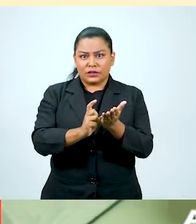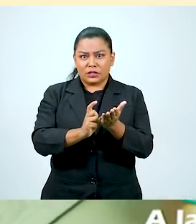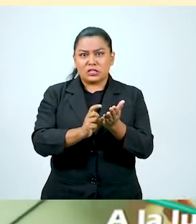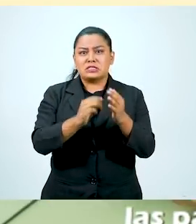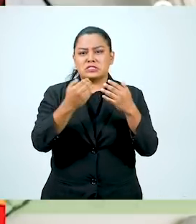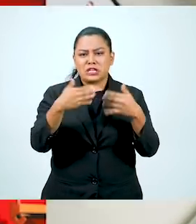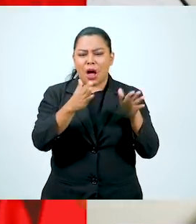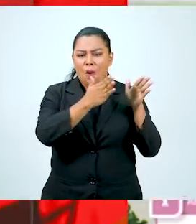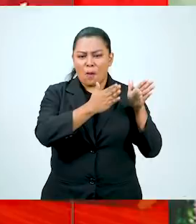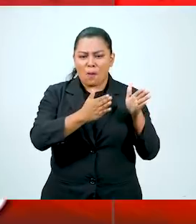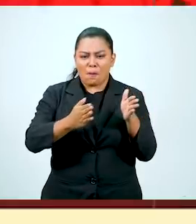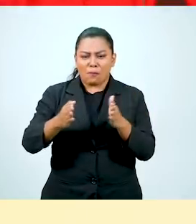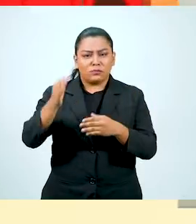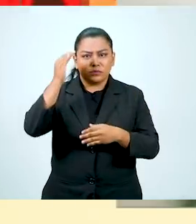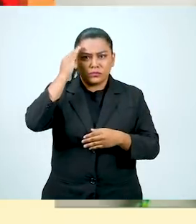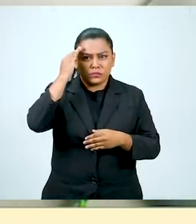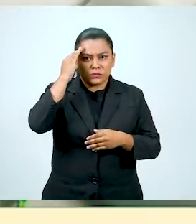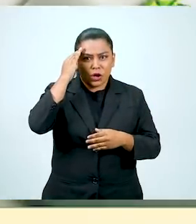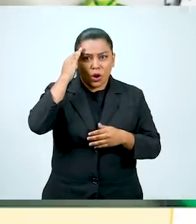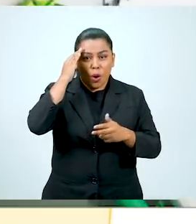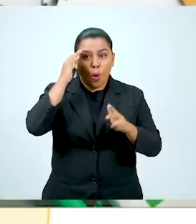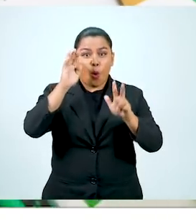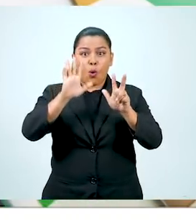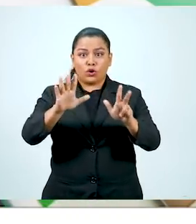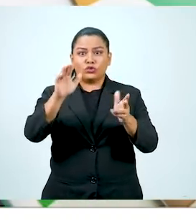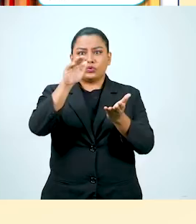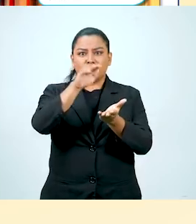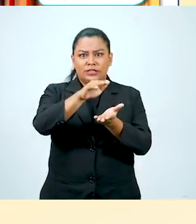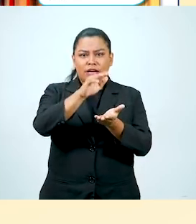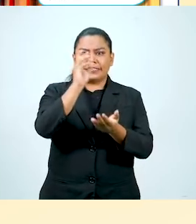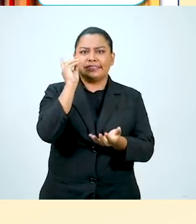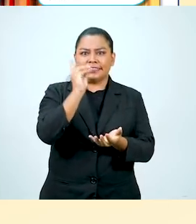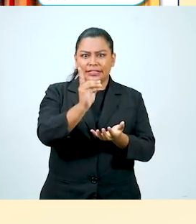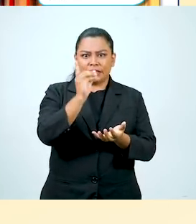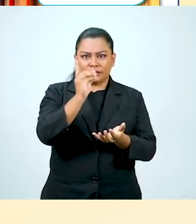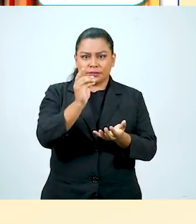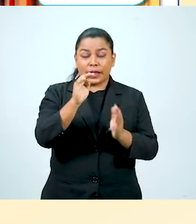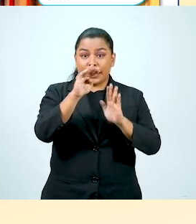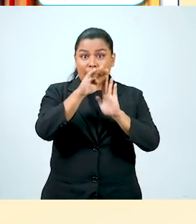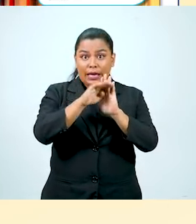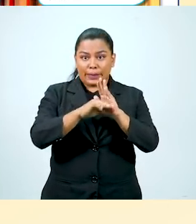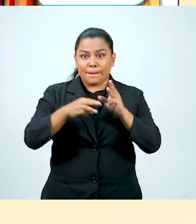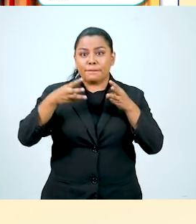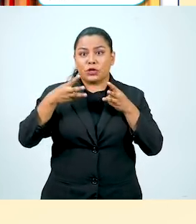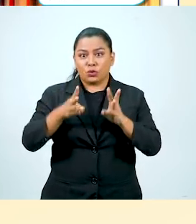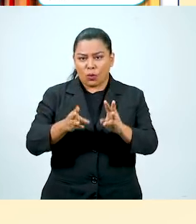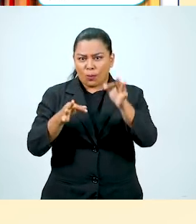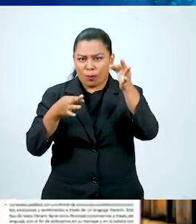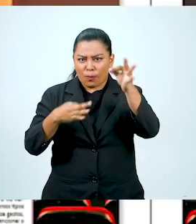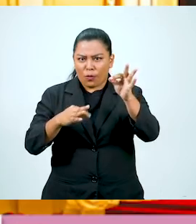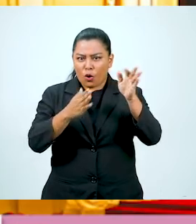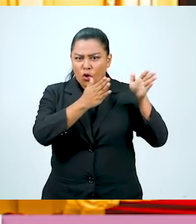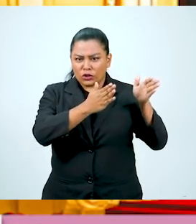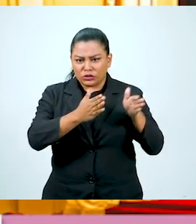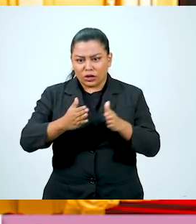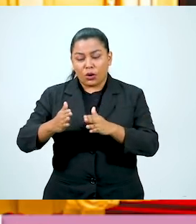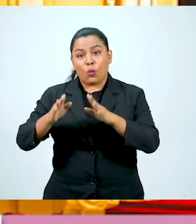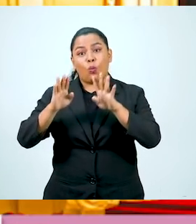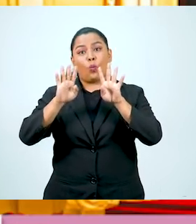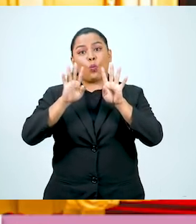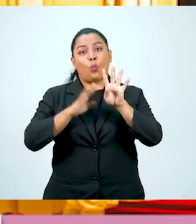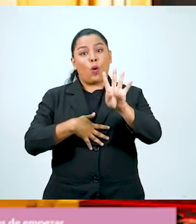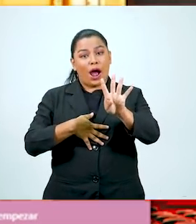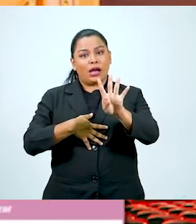este está organizado en 8 unidades didácticas. Las guías metodológicas están organizadas por